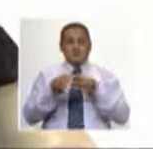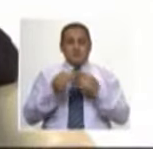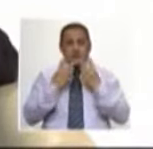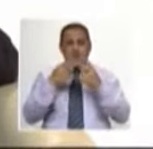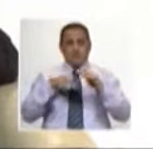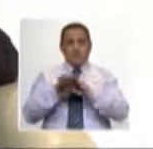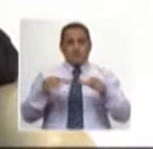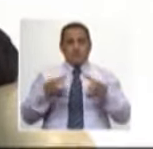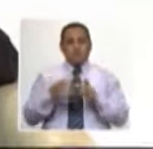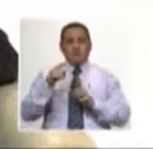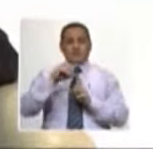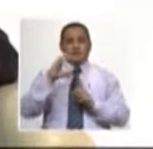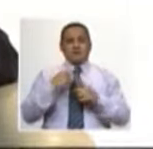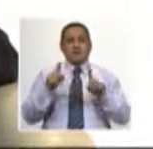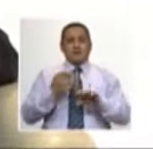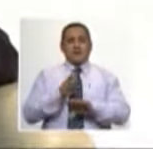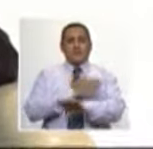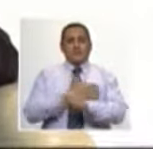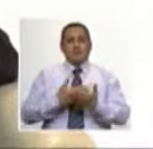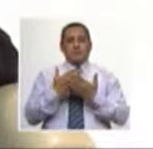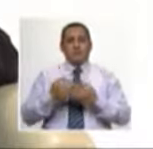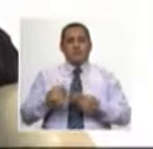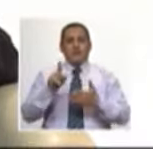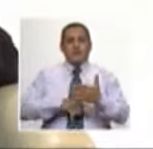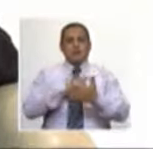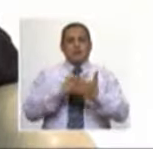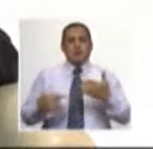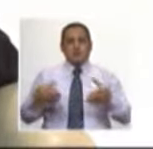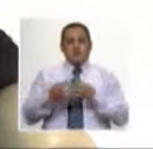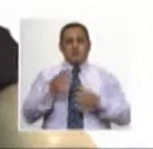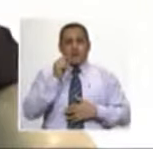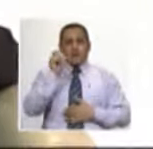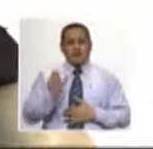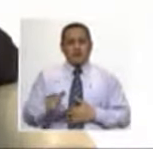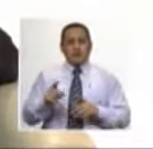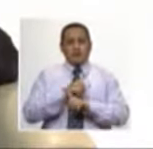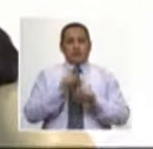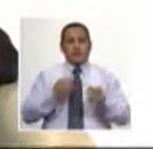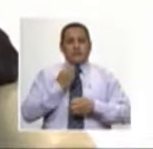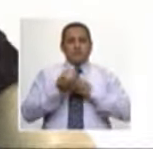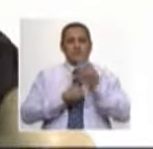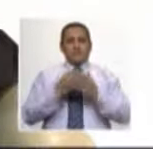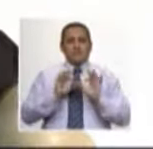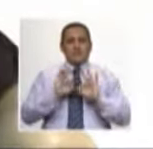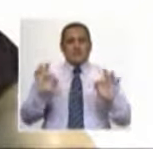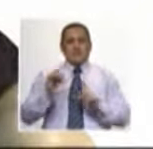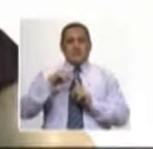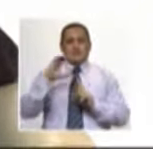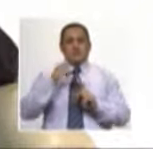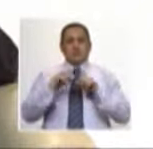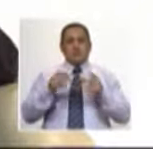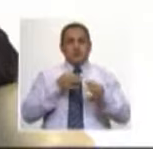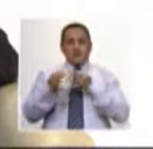Tribunal Constitucional, pero que fue materia de un desistimiento de parte del demandante, con lo cual no hubo un pronunciamiento del Tribunal Constitucional, pero se